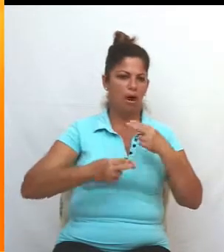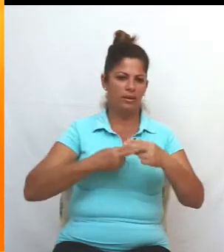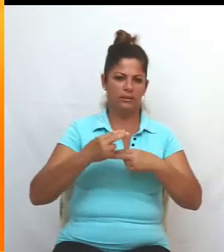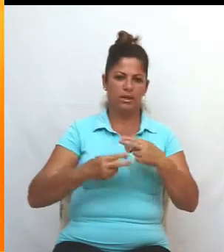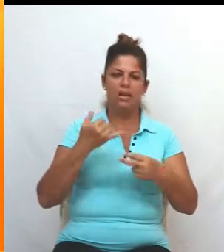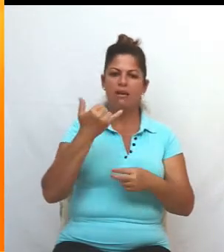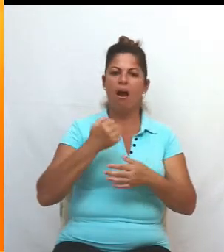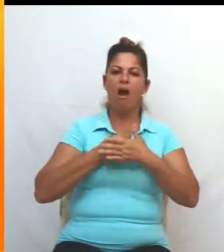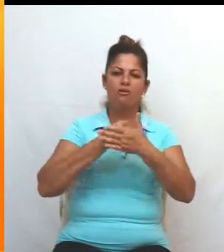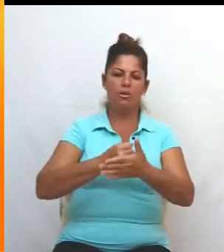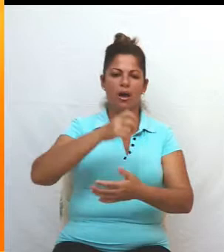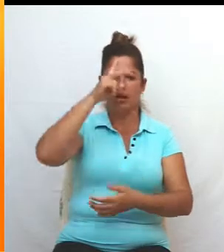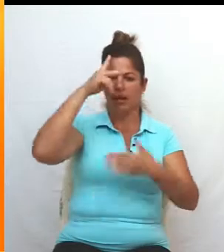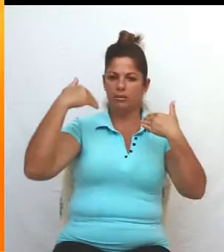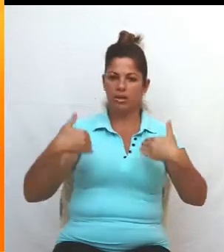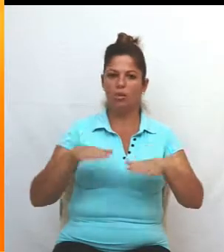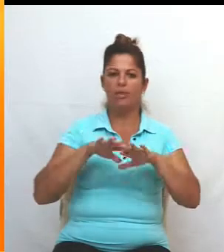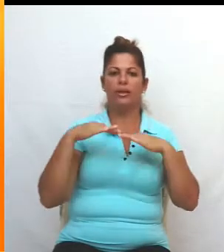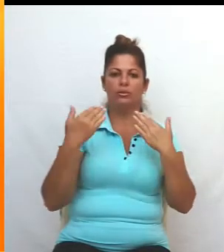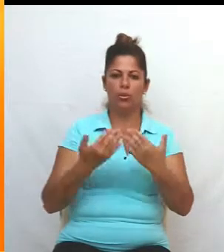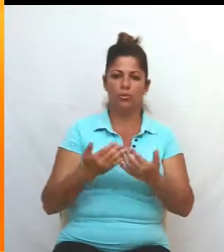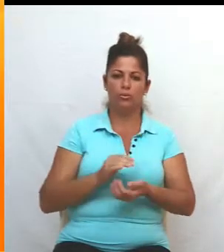a la salud de todos